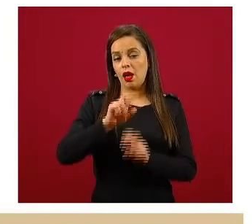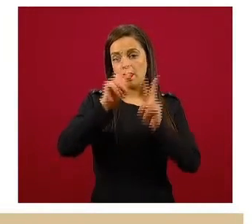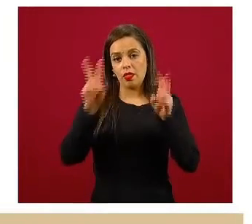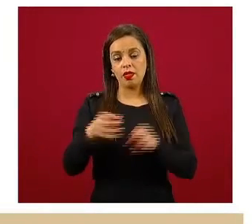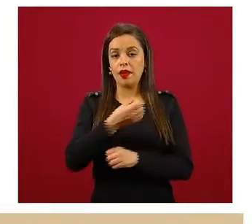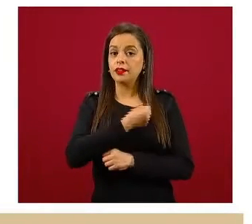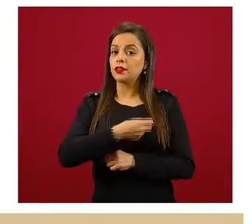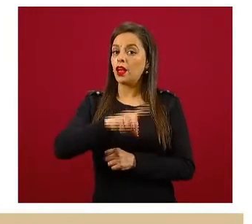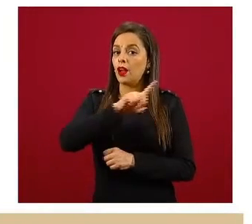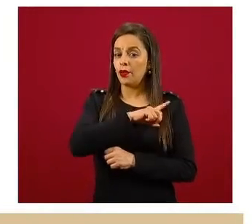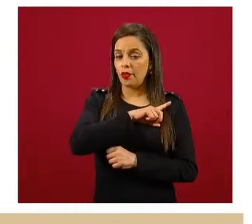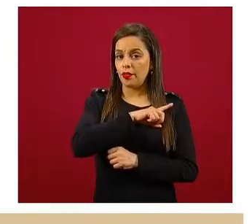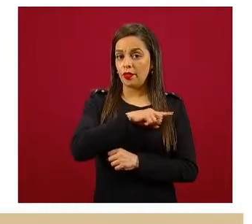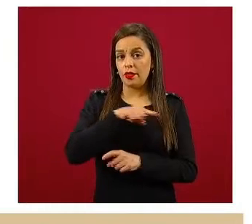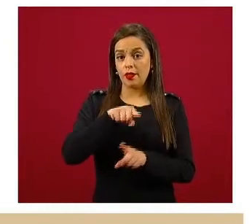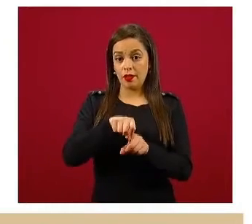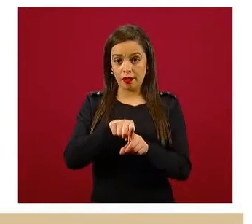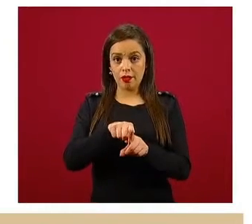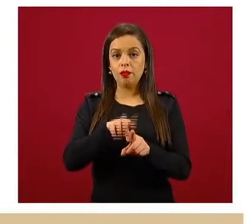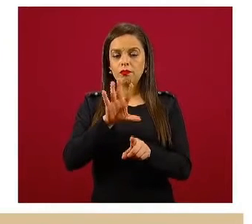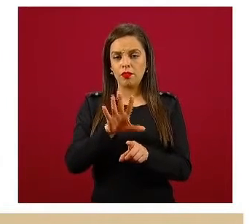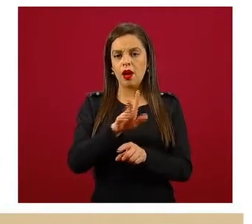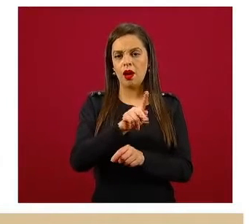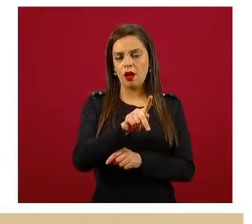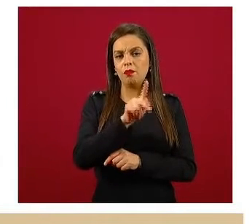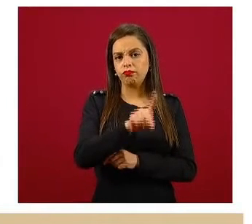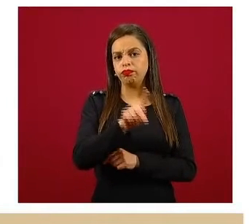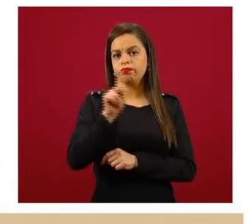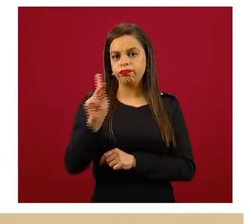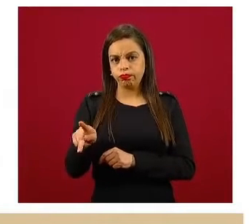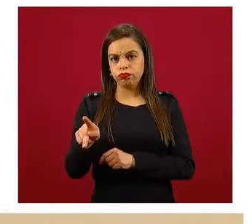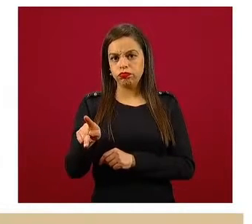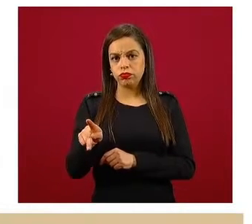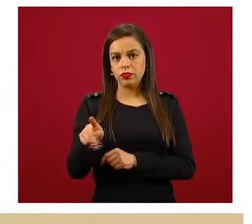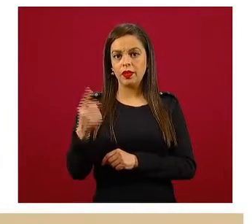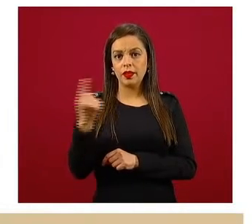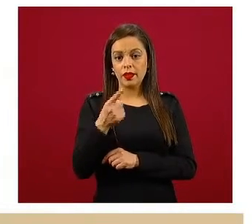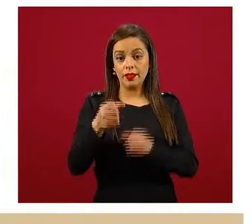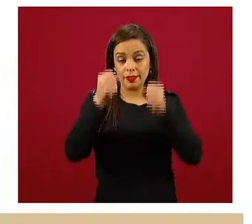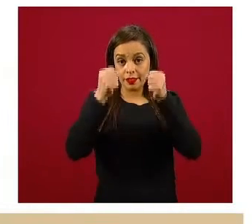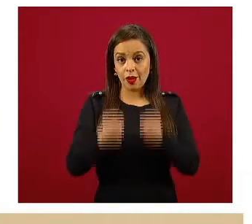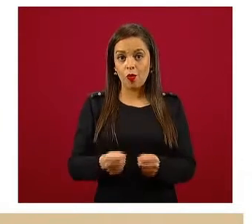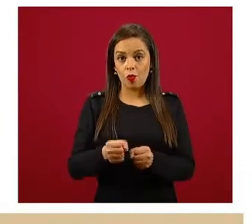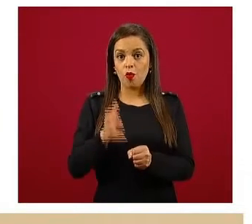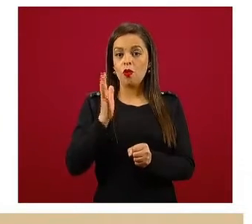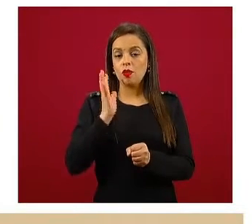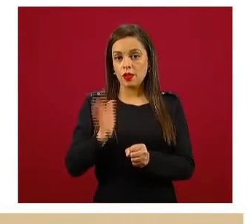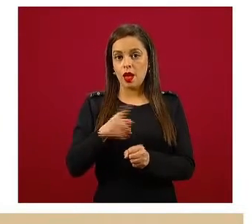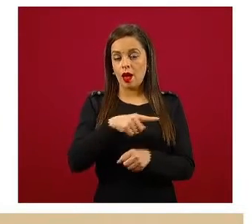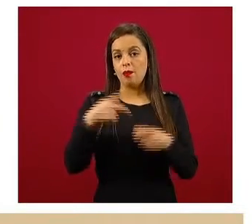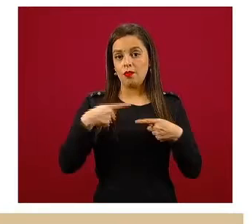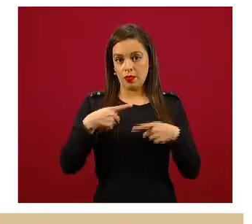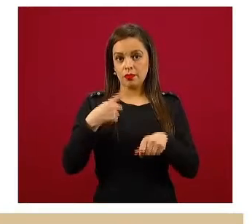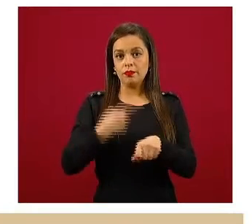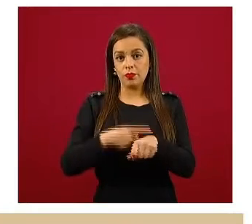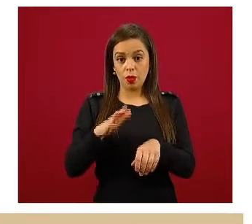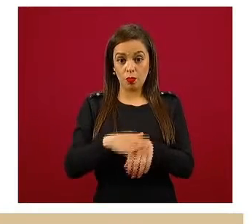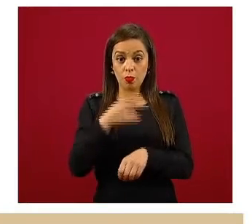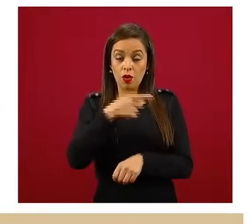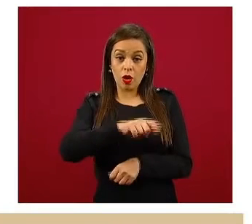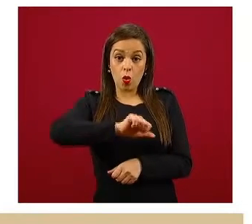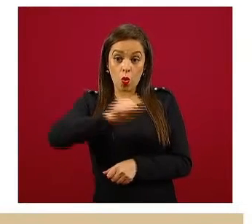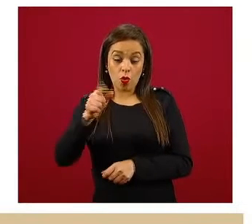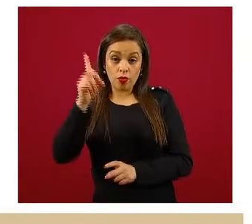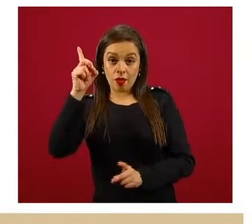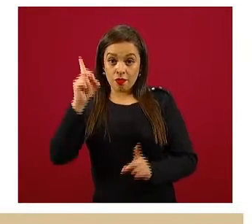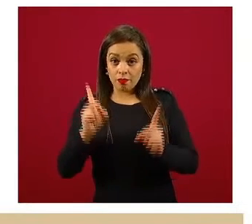prácticamente un perfil similar al que vemos en los casos confirmados, ya que pueden ustedes ver que estos casos sospechosos,